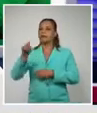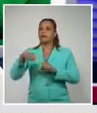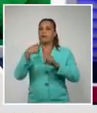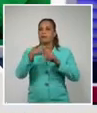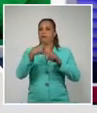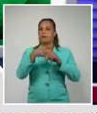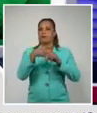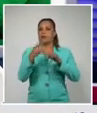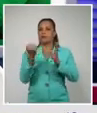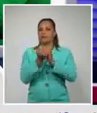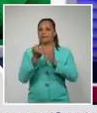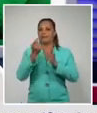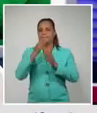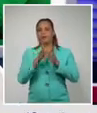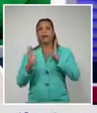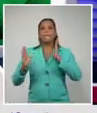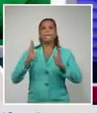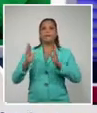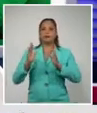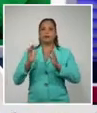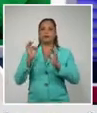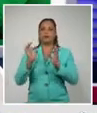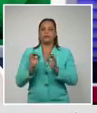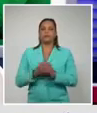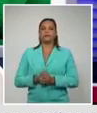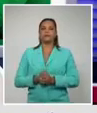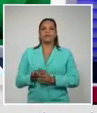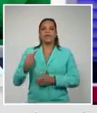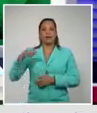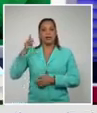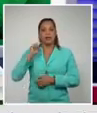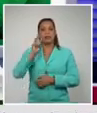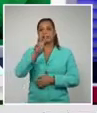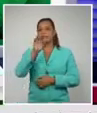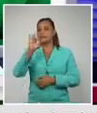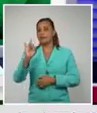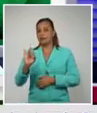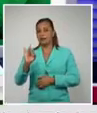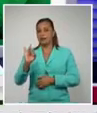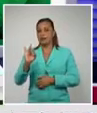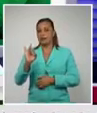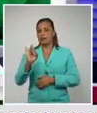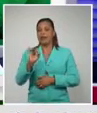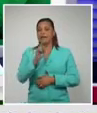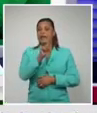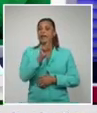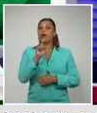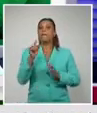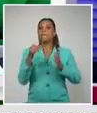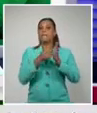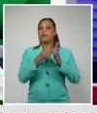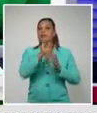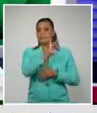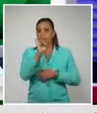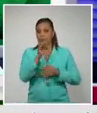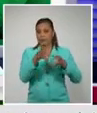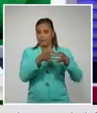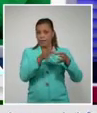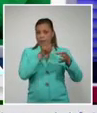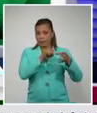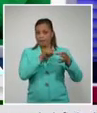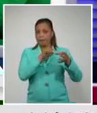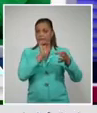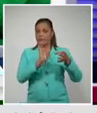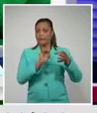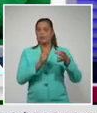periodo. Ayer, 37 de los 1.077 pacientes diagnosticados,